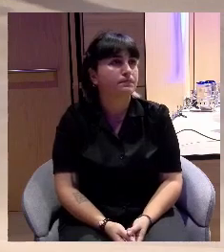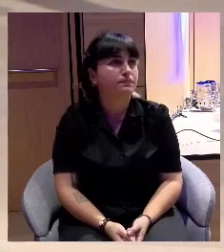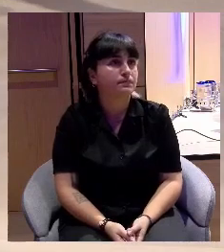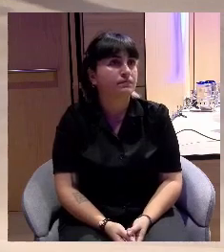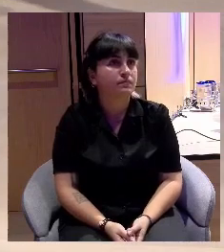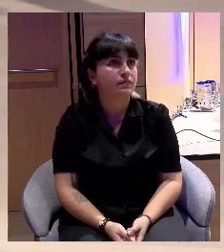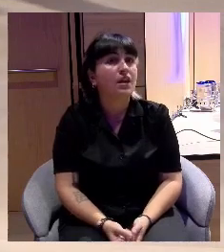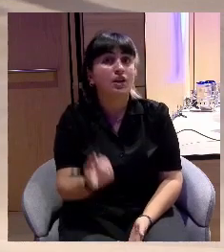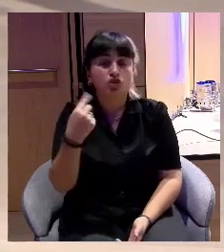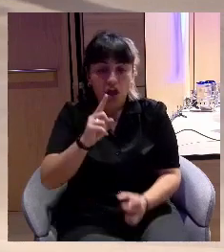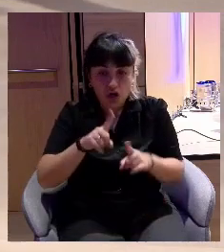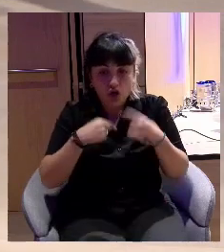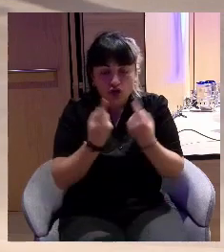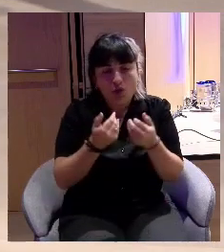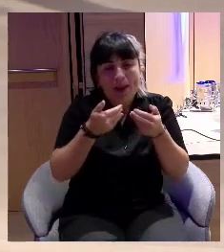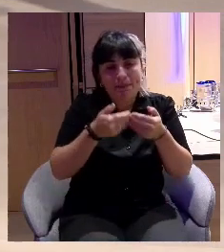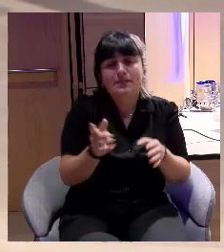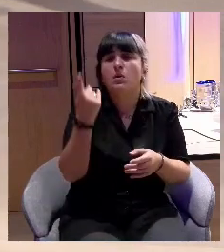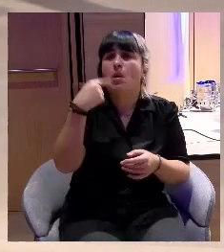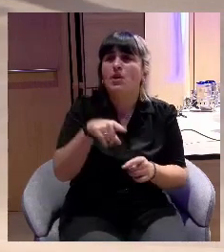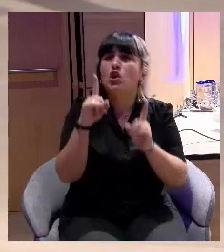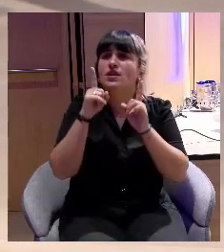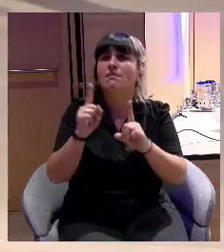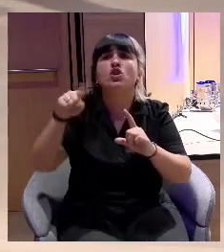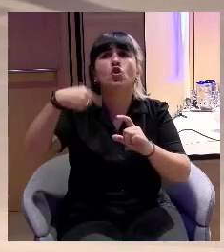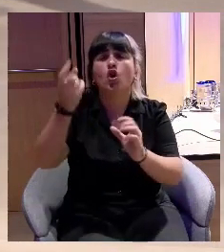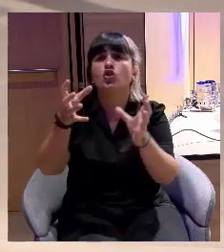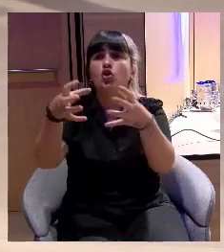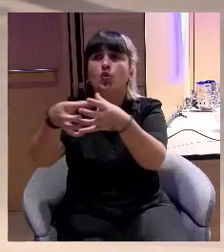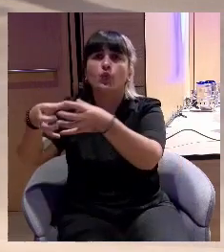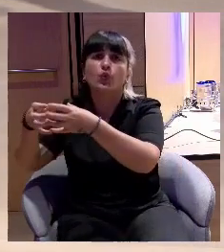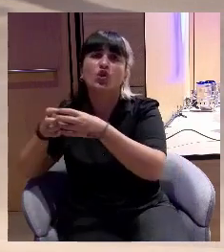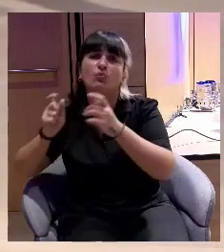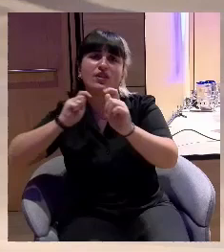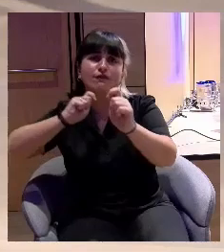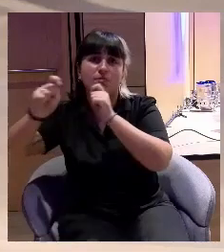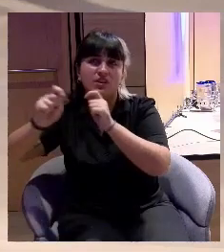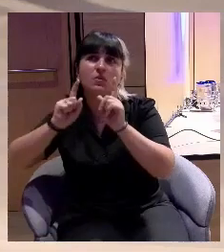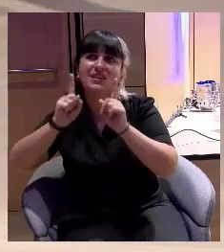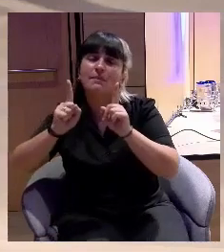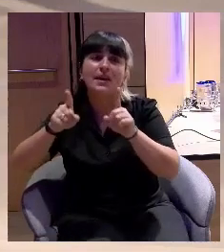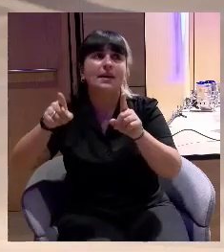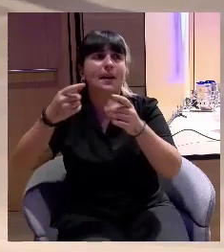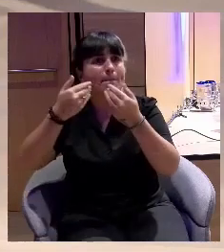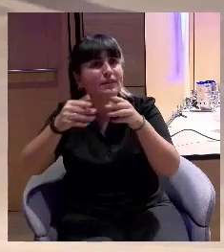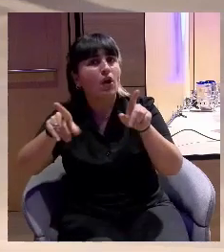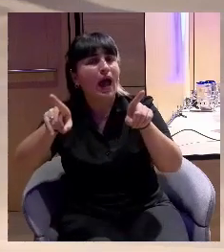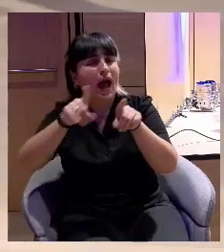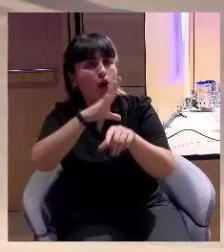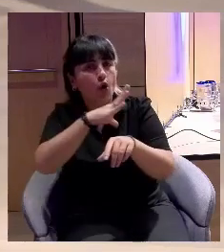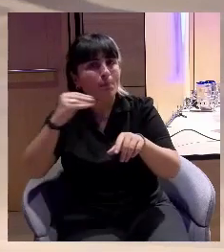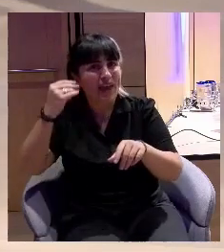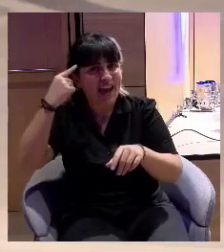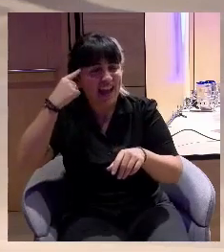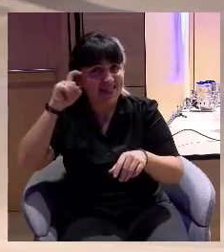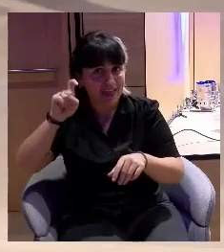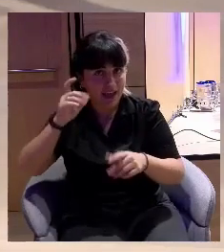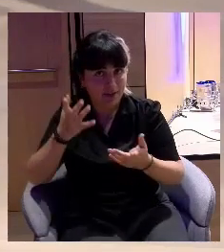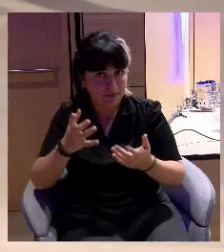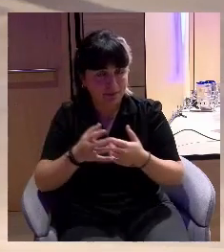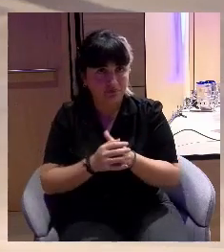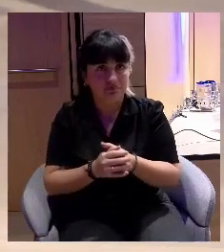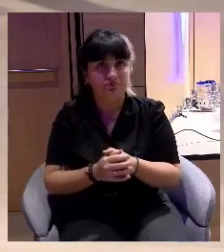empezaron a hacerlo, pero los medios tenían otro tipo de fuente que es el off the record. Tal diputado dijo que, pero no tenían la